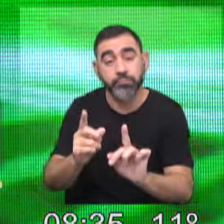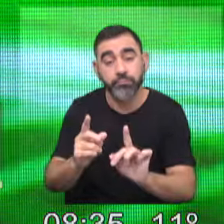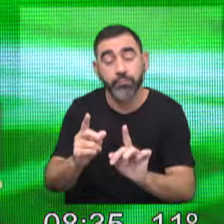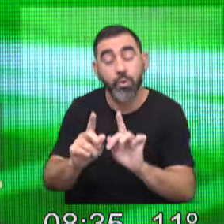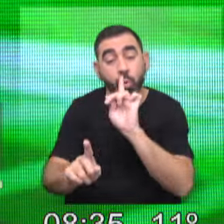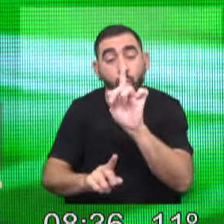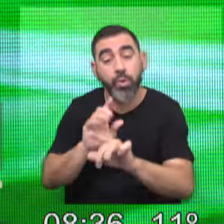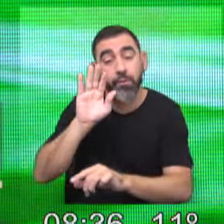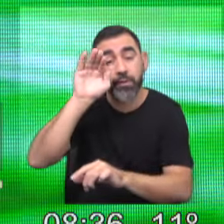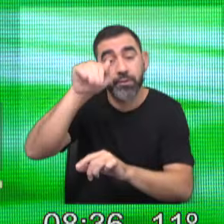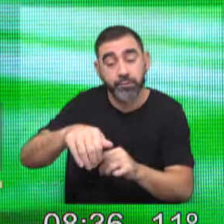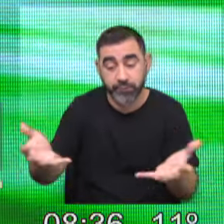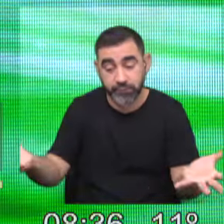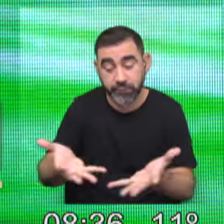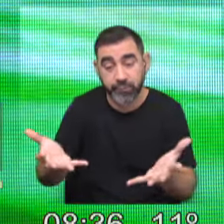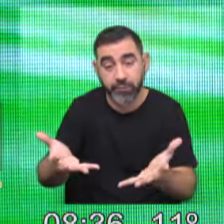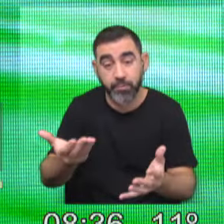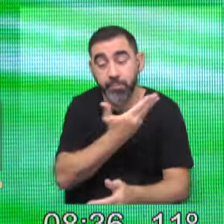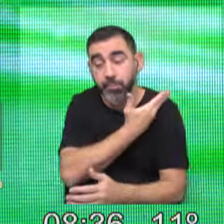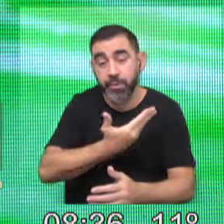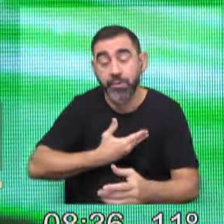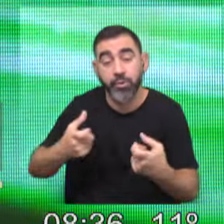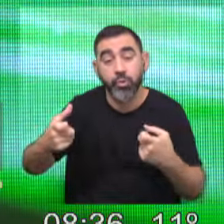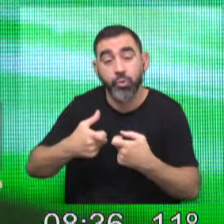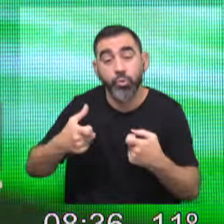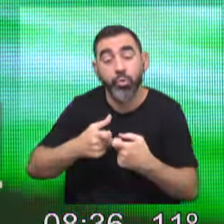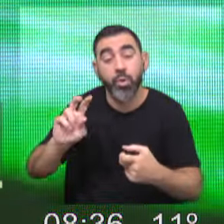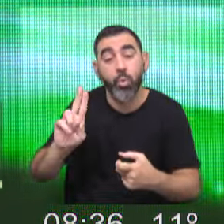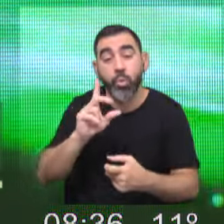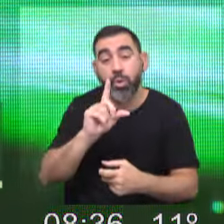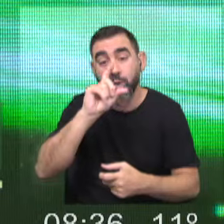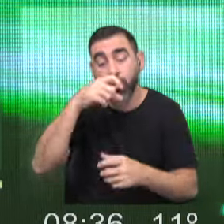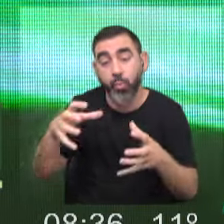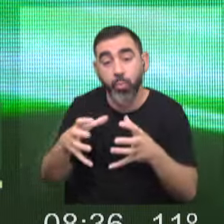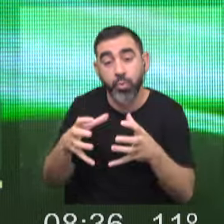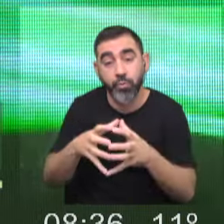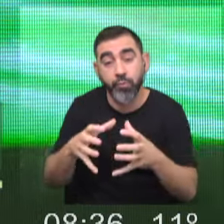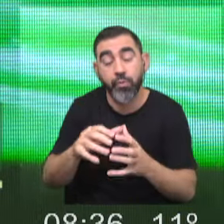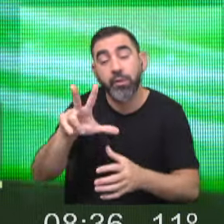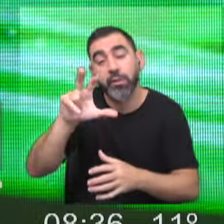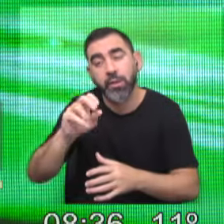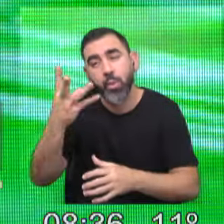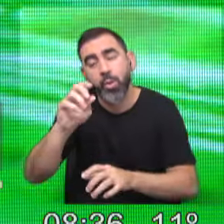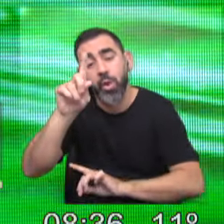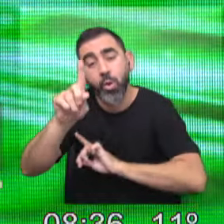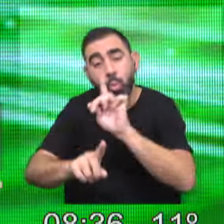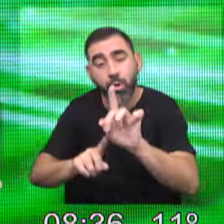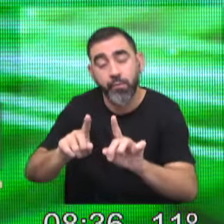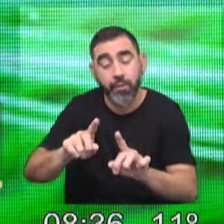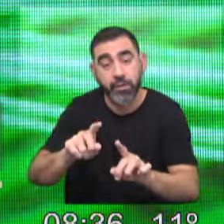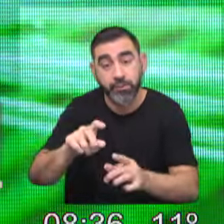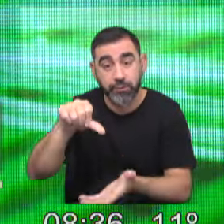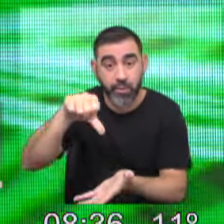Universidad de la República hoy preside la Asociación de Universidades del Grupo de Montevideo. Estamos hablando de 30, 40 universidades